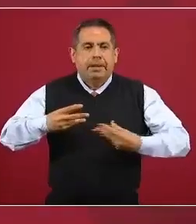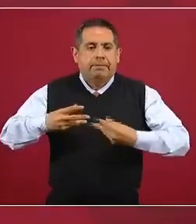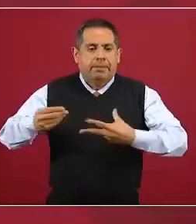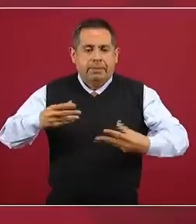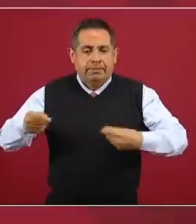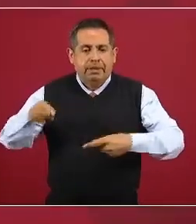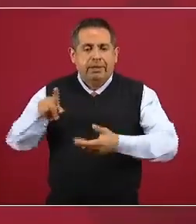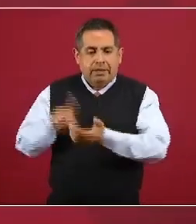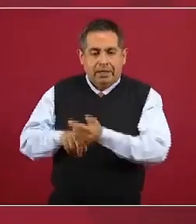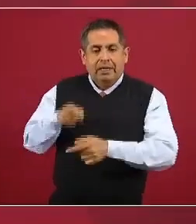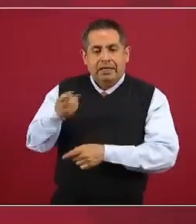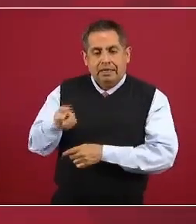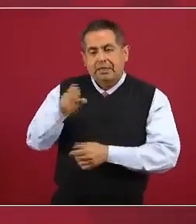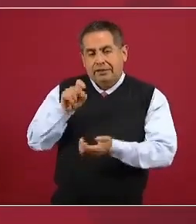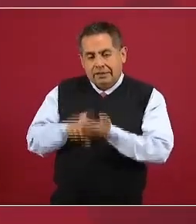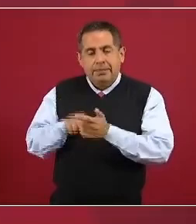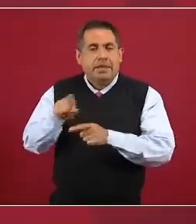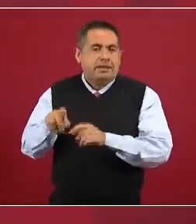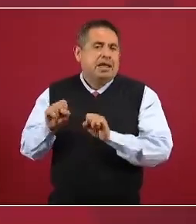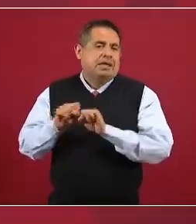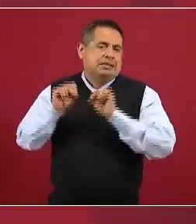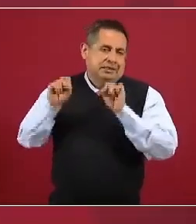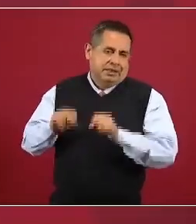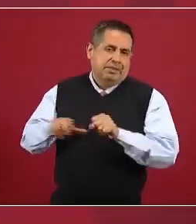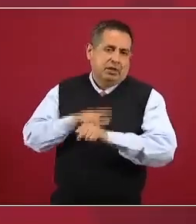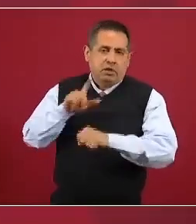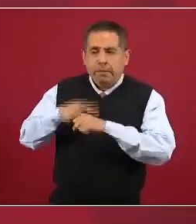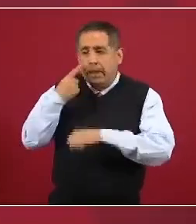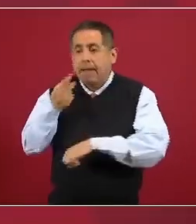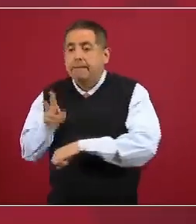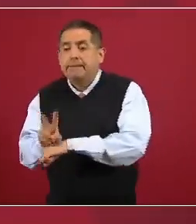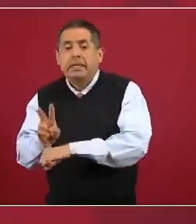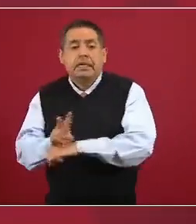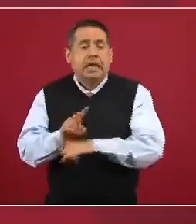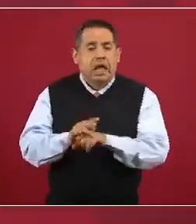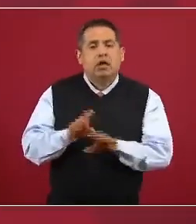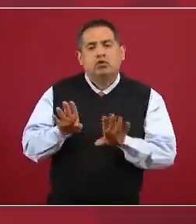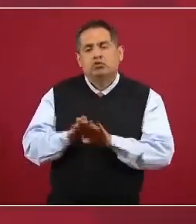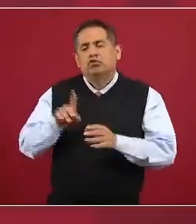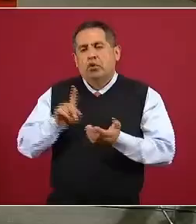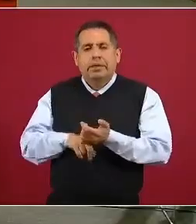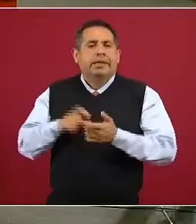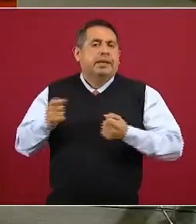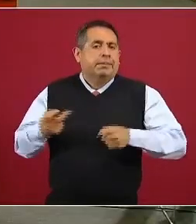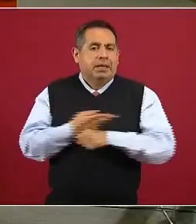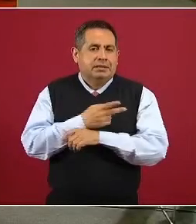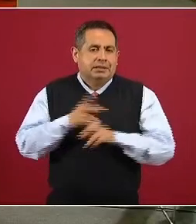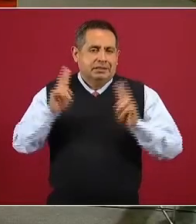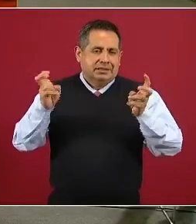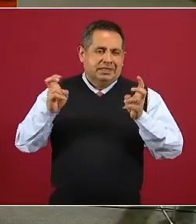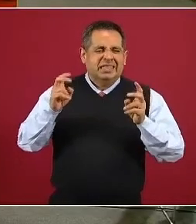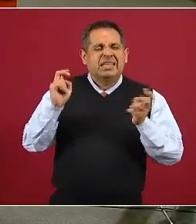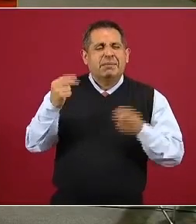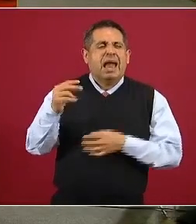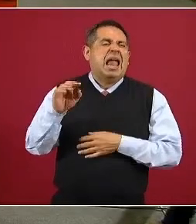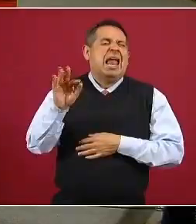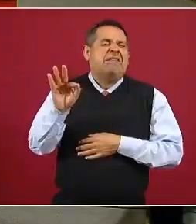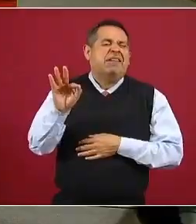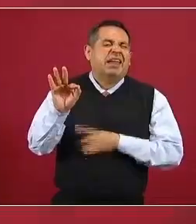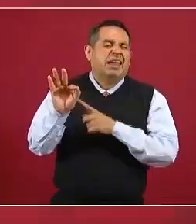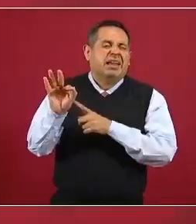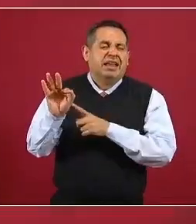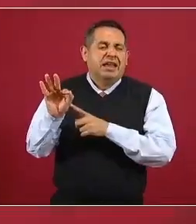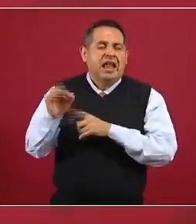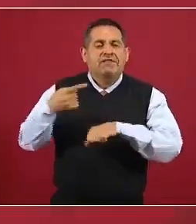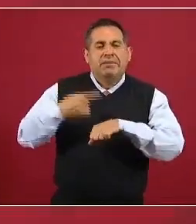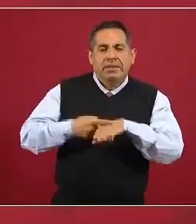precisamente donde radica el sistema especial de vigilancia de nosotros decimos de las EFE, son las enfermedades